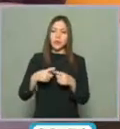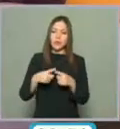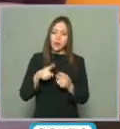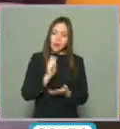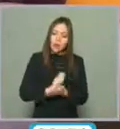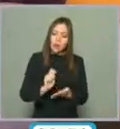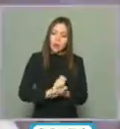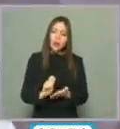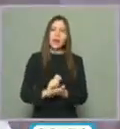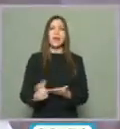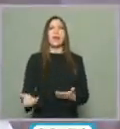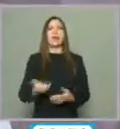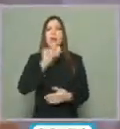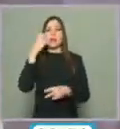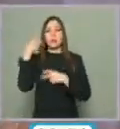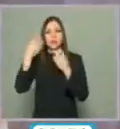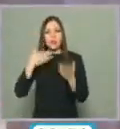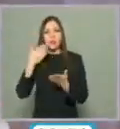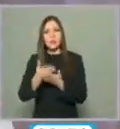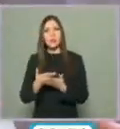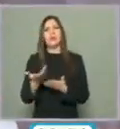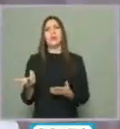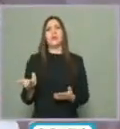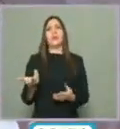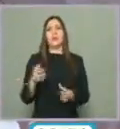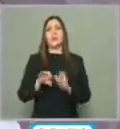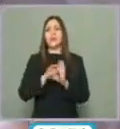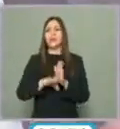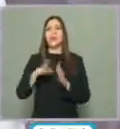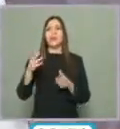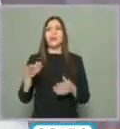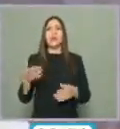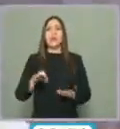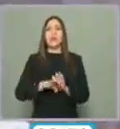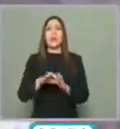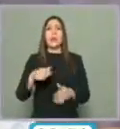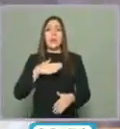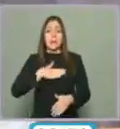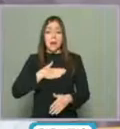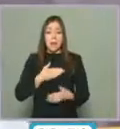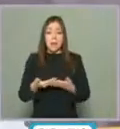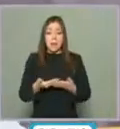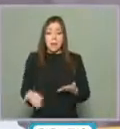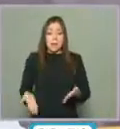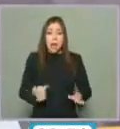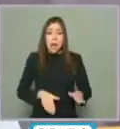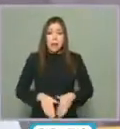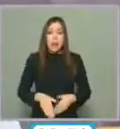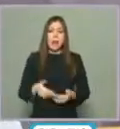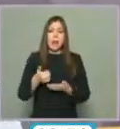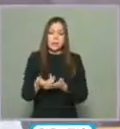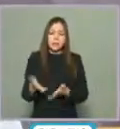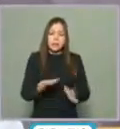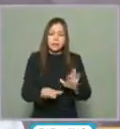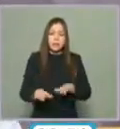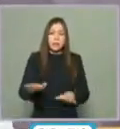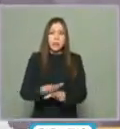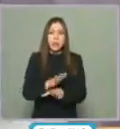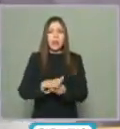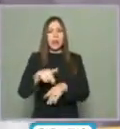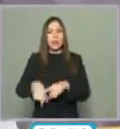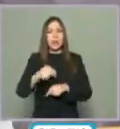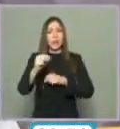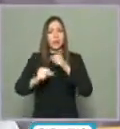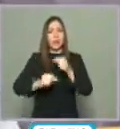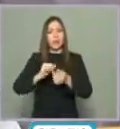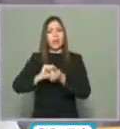colegio, involucrarnos en los conflictos, en el consultorio cambiar un día a día. pañal, ¿no, Por Miguel? supuesto. Desde ahí ¿Qué va, también. qué va sucediendo? O sea, Sí. ya los jóvenes,